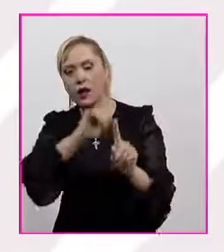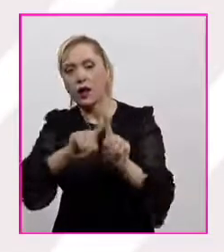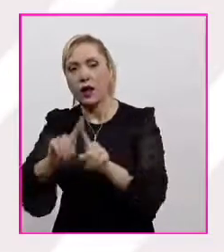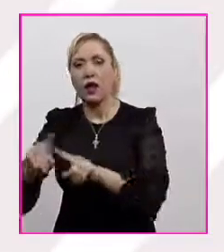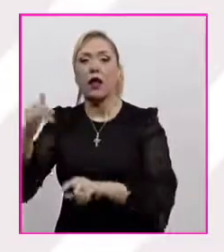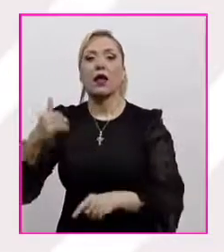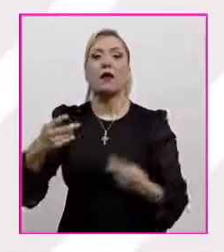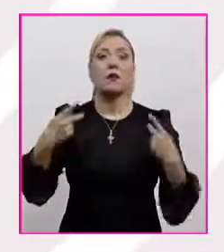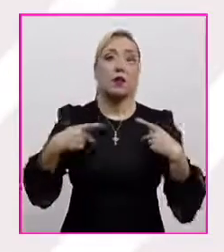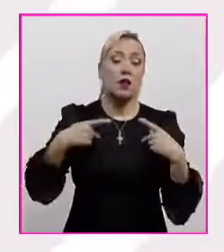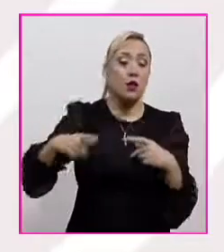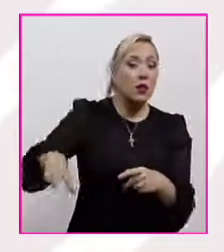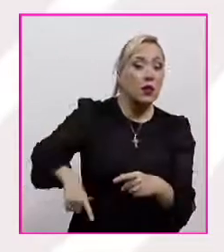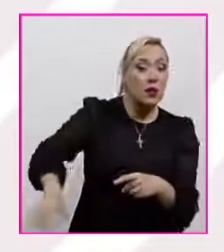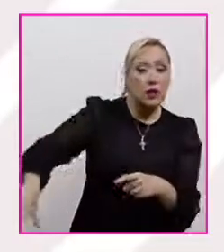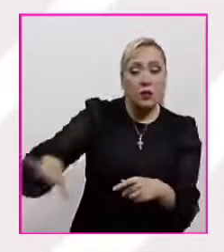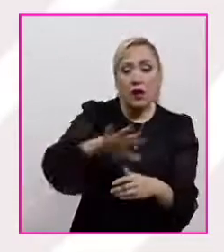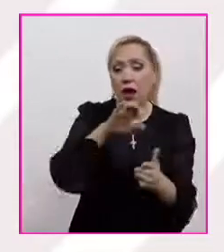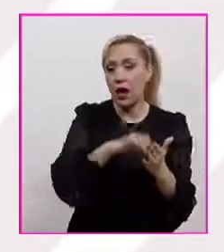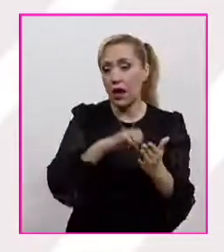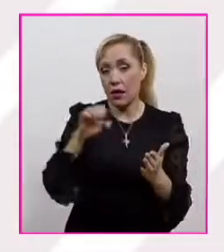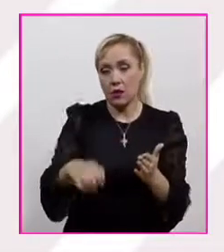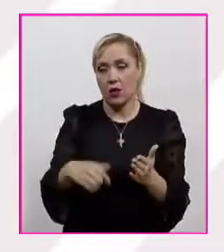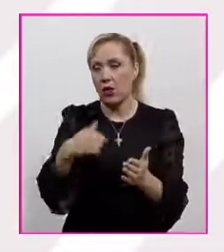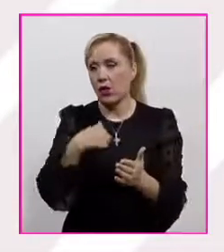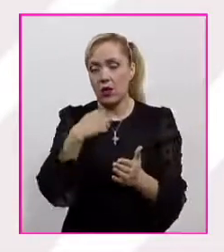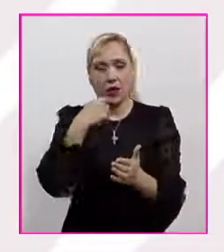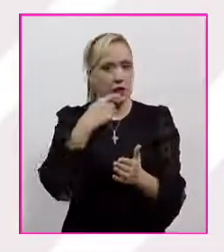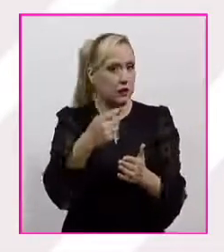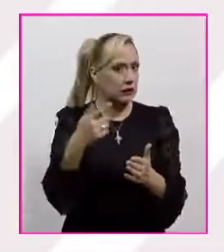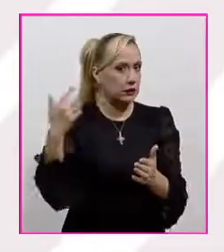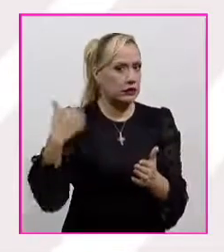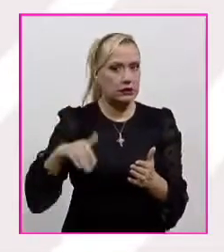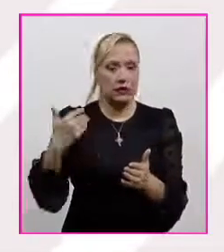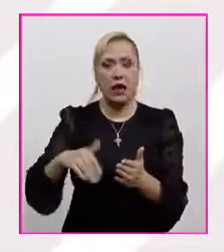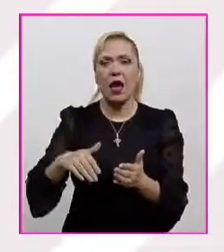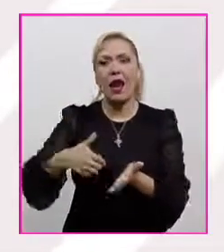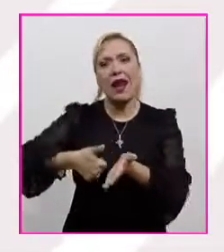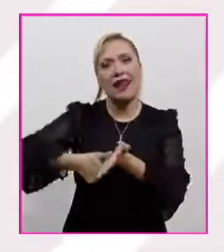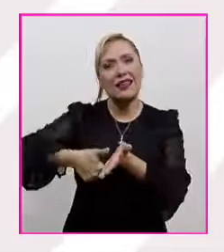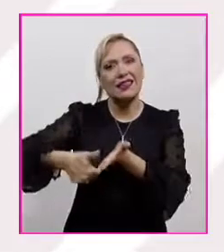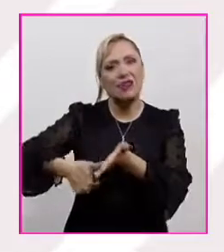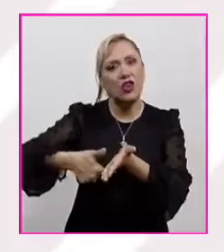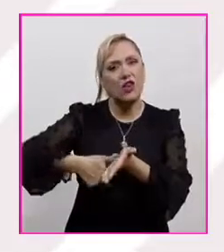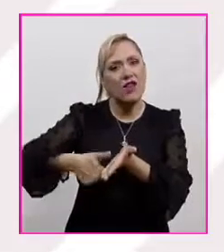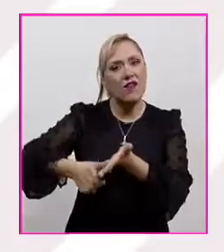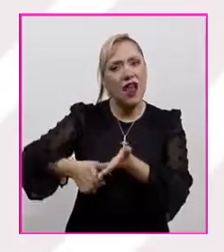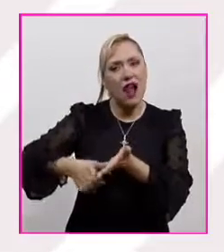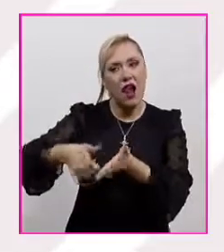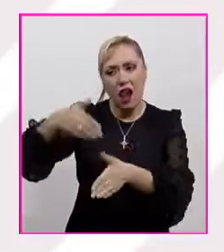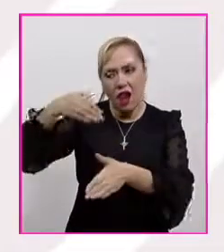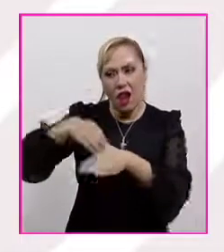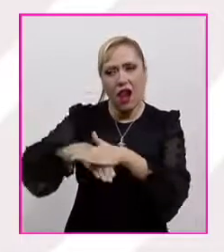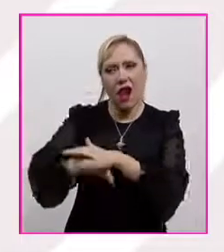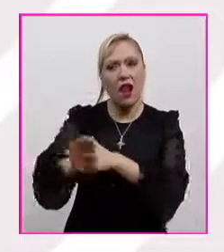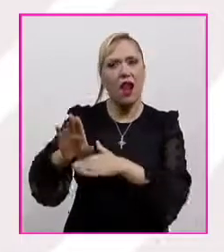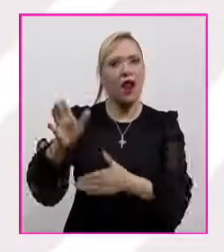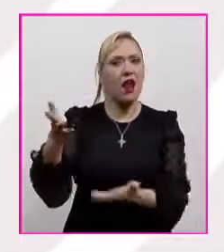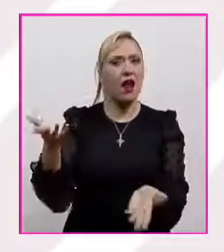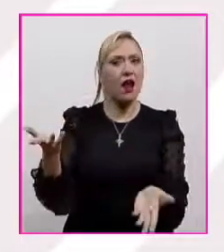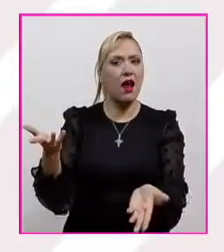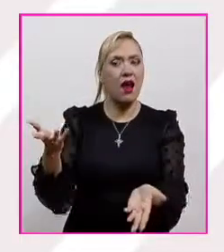personas funcionarias públicas. Por ejemplo, yo ponía un ejemplo importantísimo, que es el registro civil, el tener derecho a registrar un bebé,